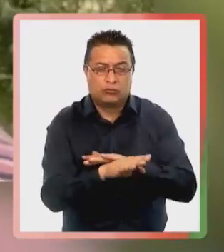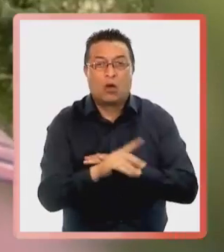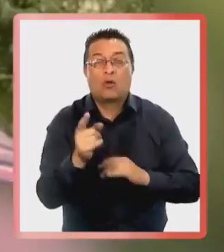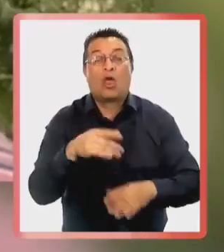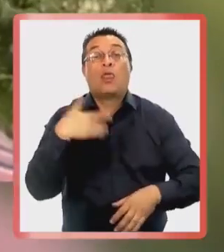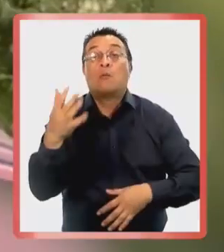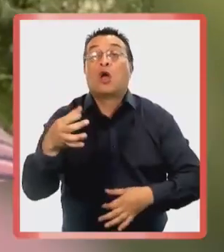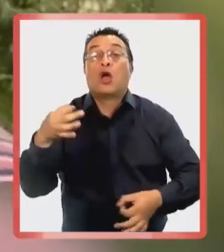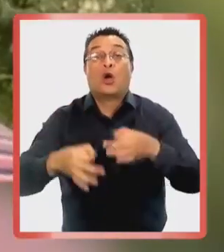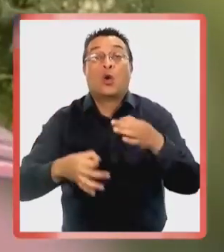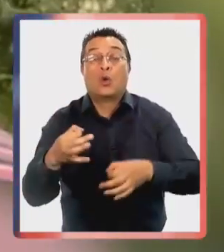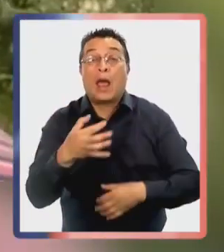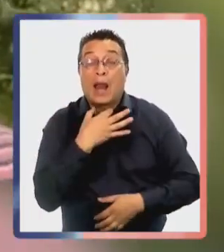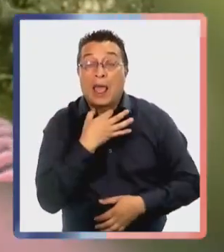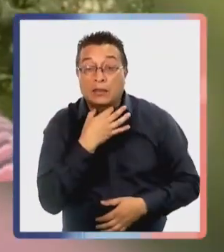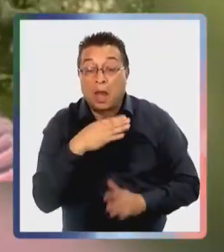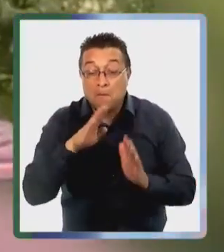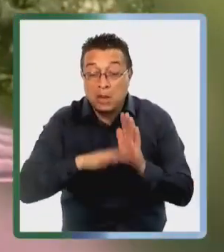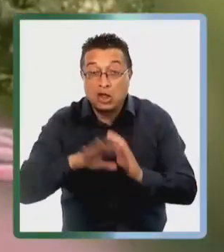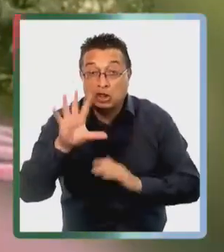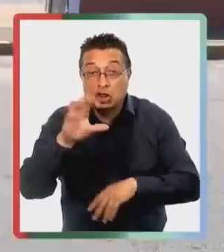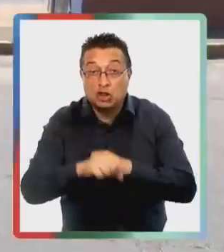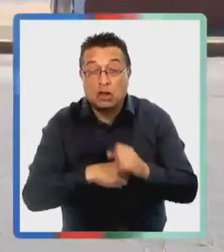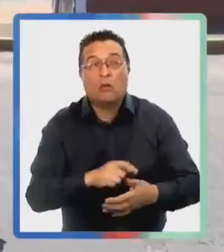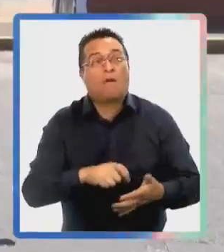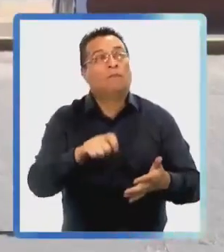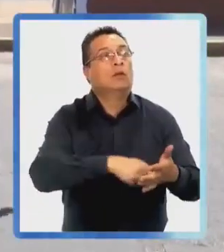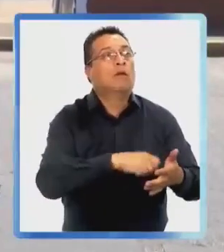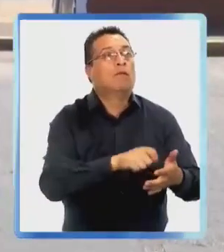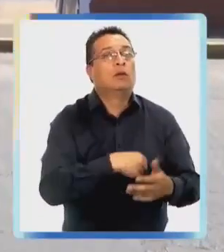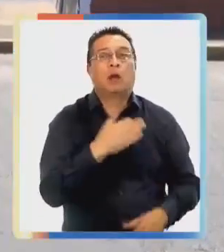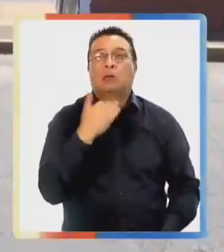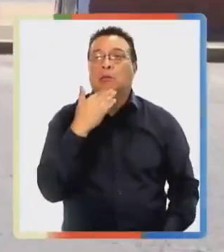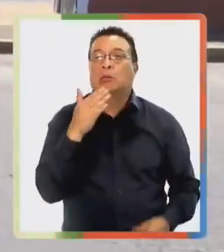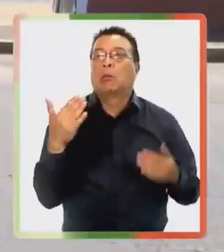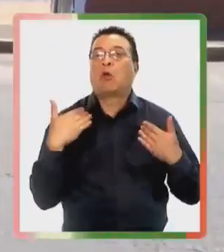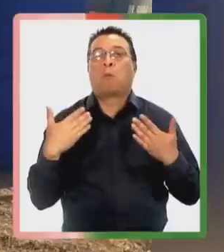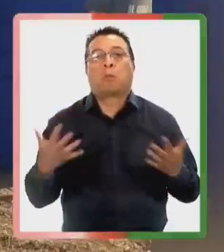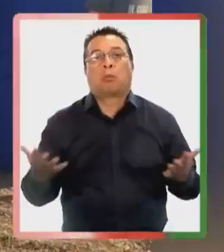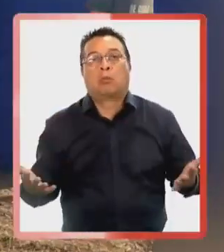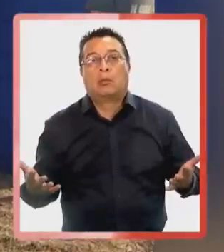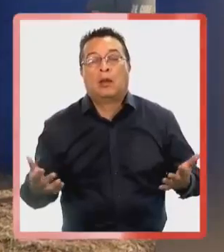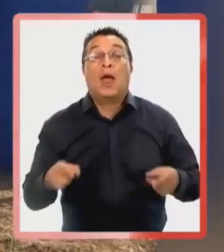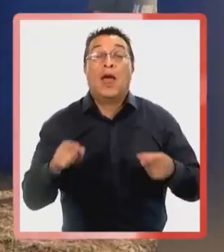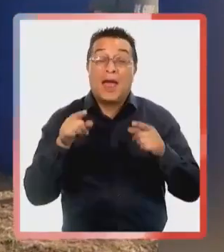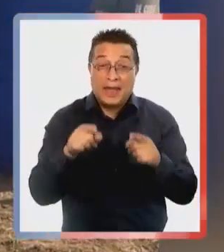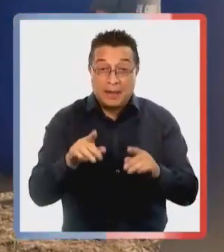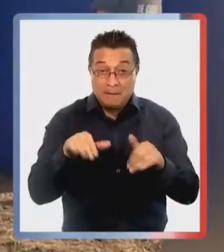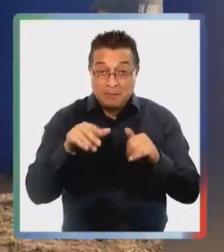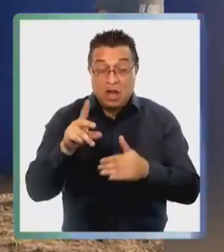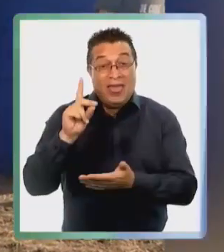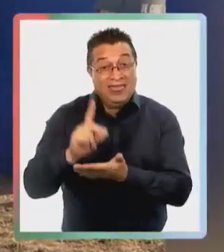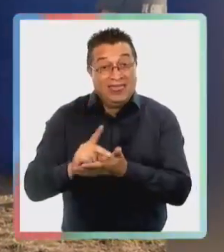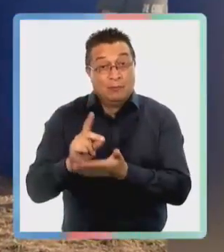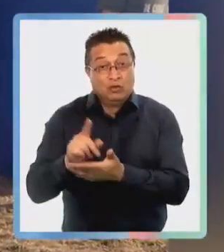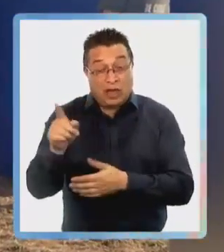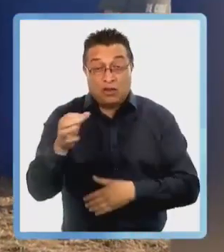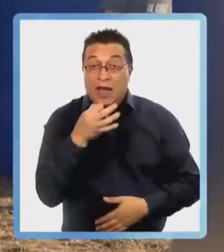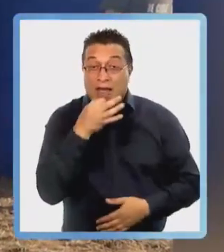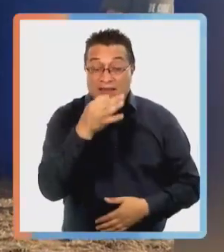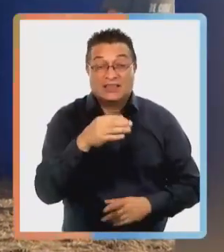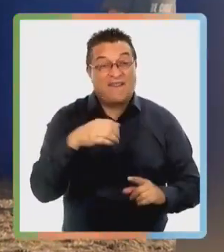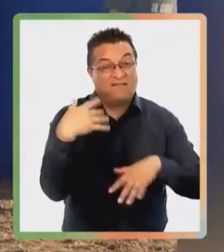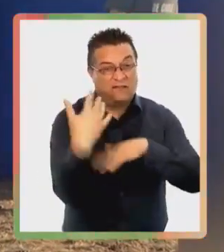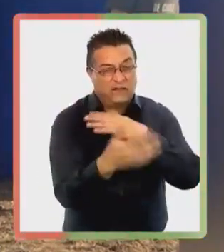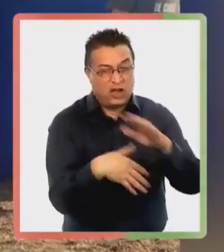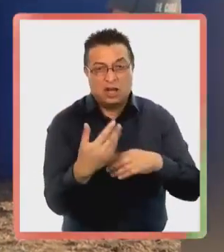son menos de 5 años van a quedar firmando y no va a pasar absolutamente nada. En esta misma línea, el diputado Andrés Joanet mencionó que la violencia se está naturalizando